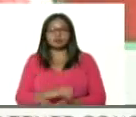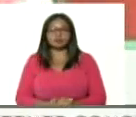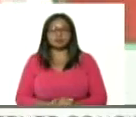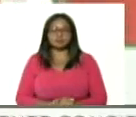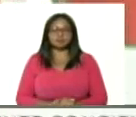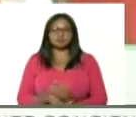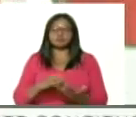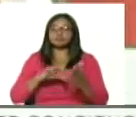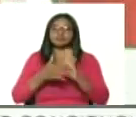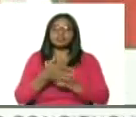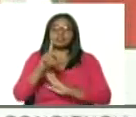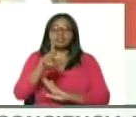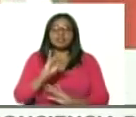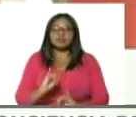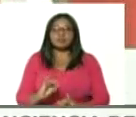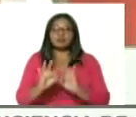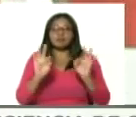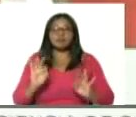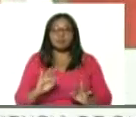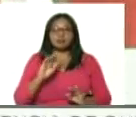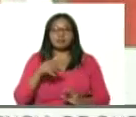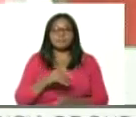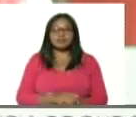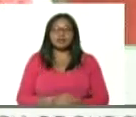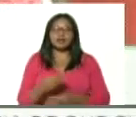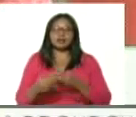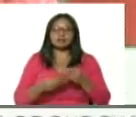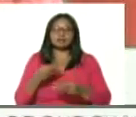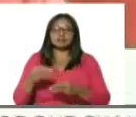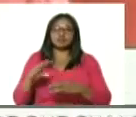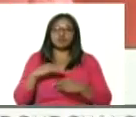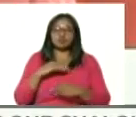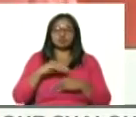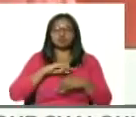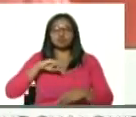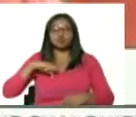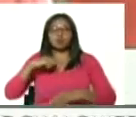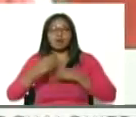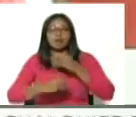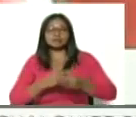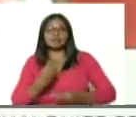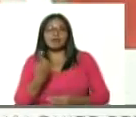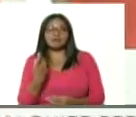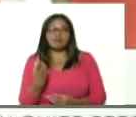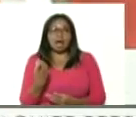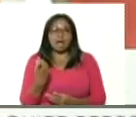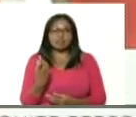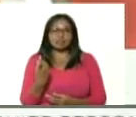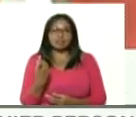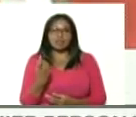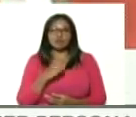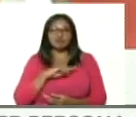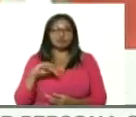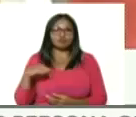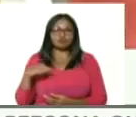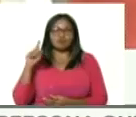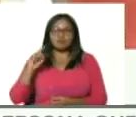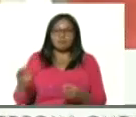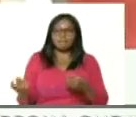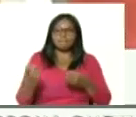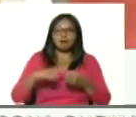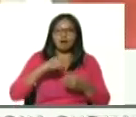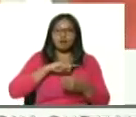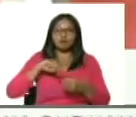convertido en ese aditivo que hacía falta para el encuentro de nuestro pueblo en cada uno de